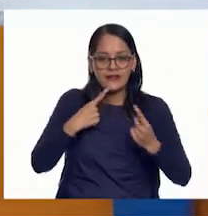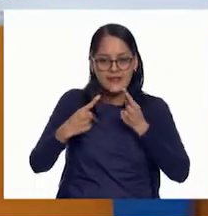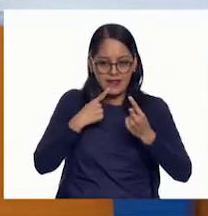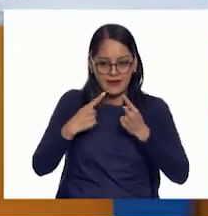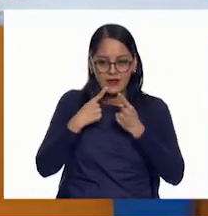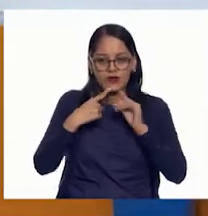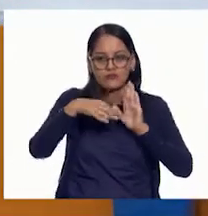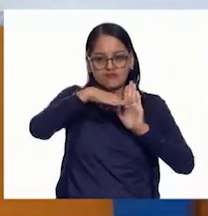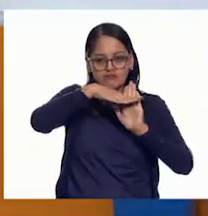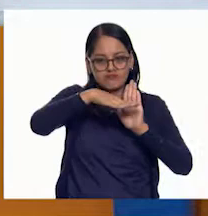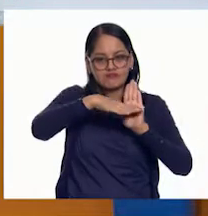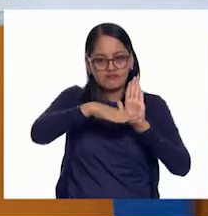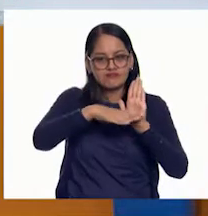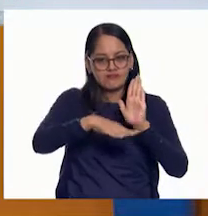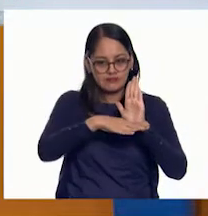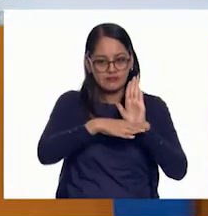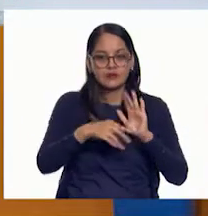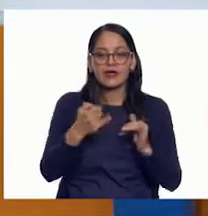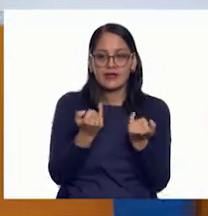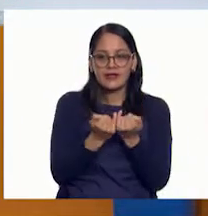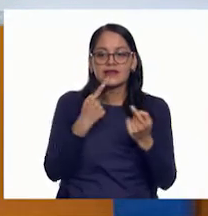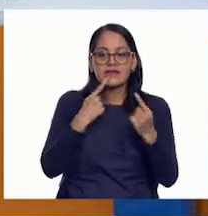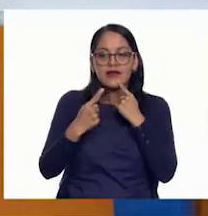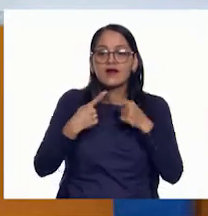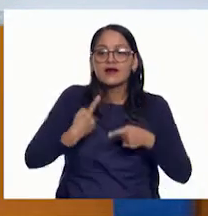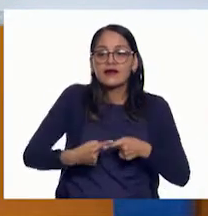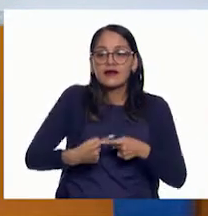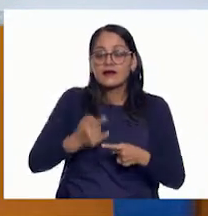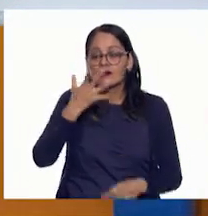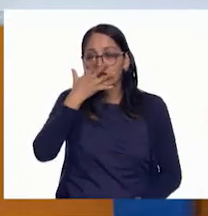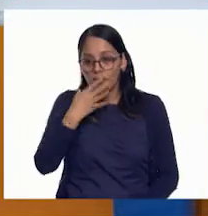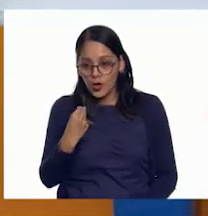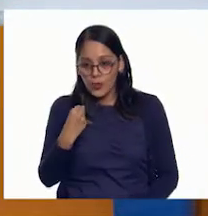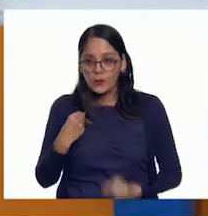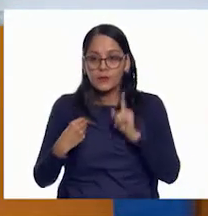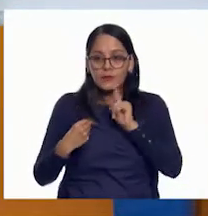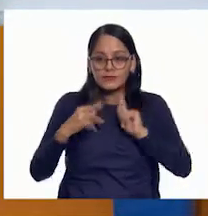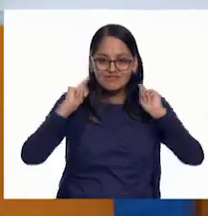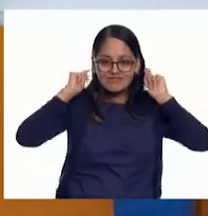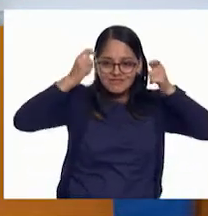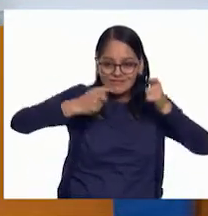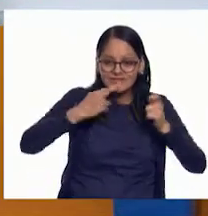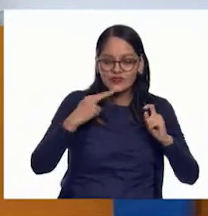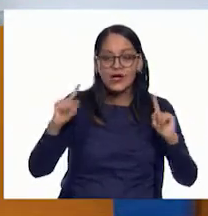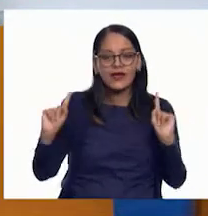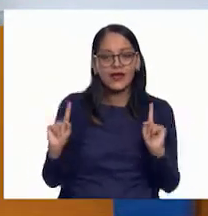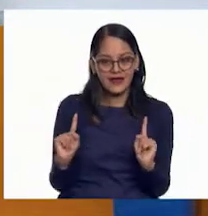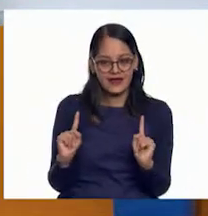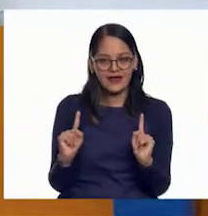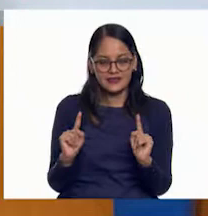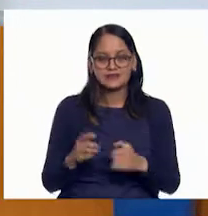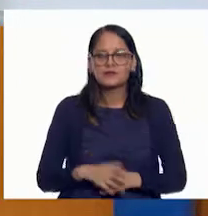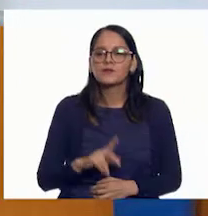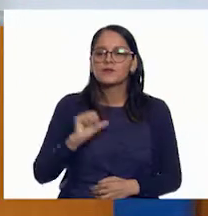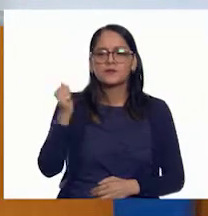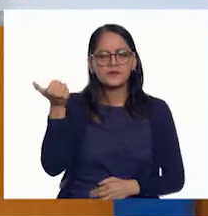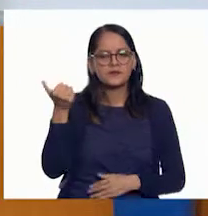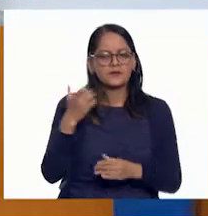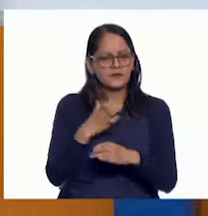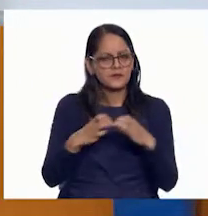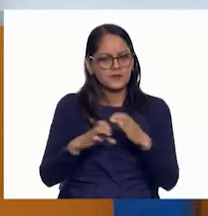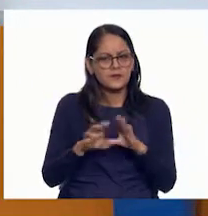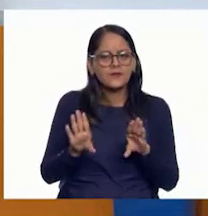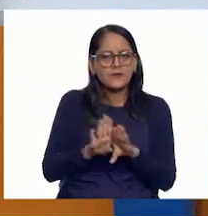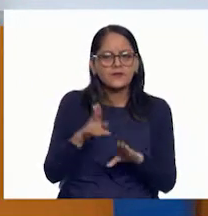están hablando. En este caso el diálogo fue de el lobo y Caperucita. Así es. Y otra cosa, niños, ¿cómo